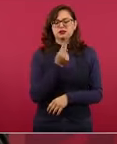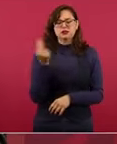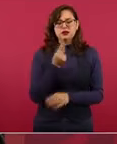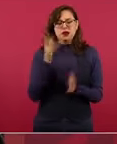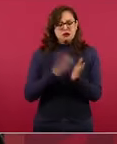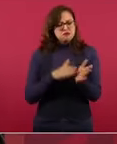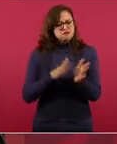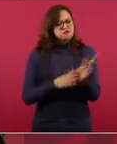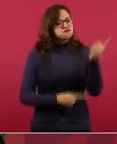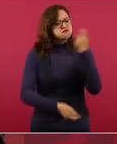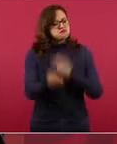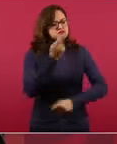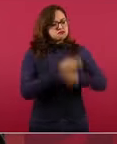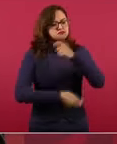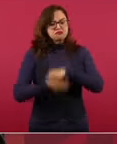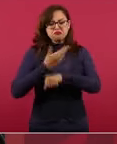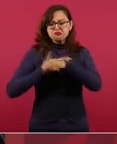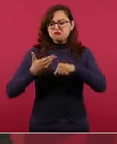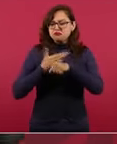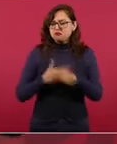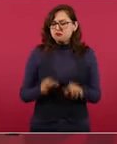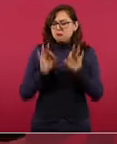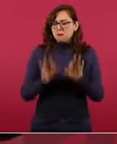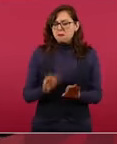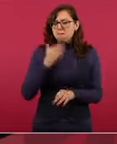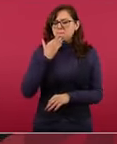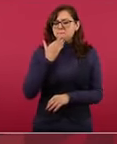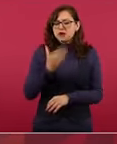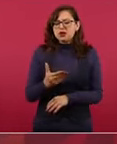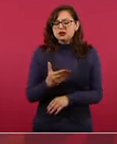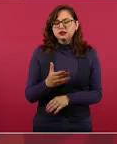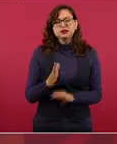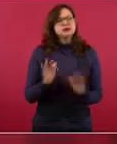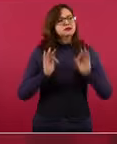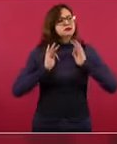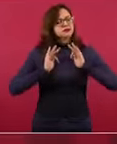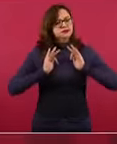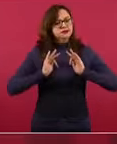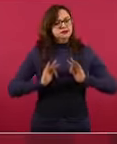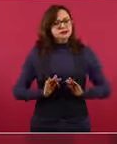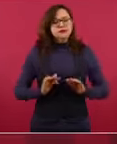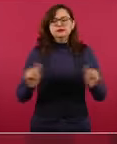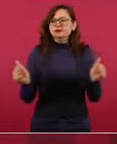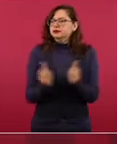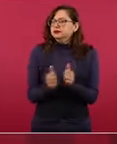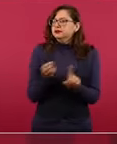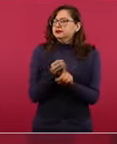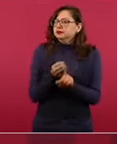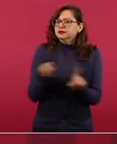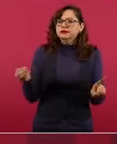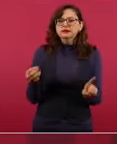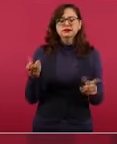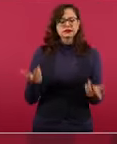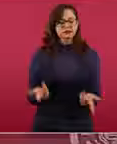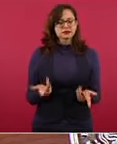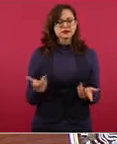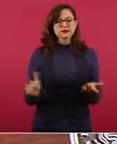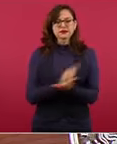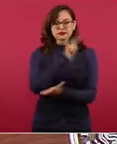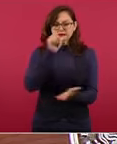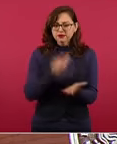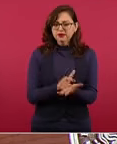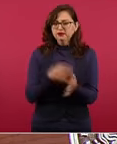para llegar un programa ordenado de acuerdo a la